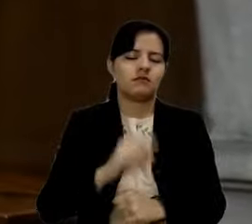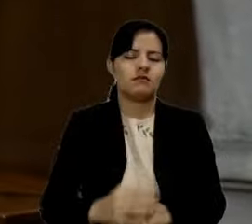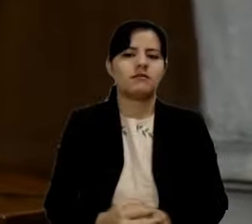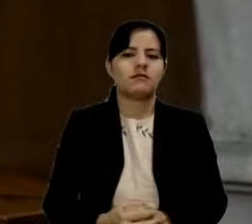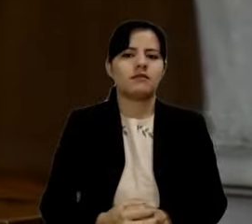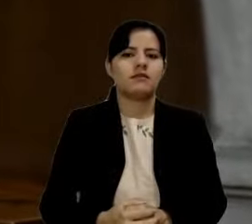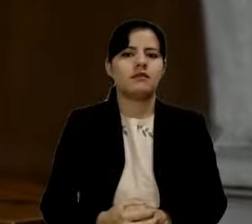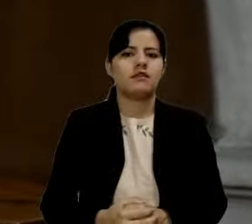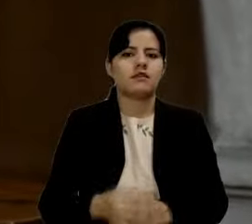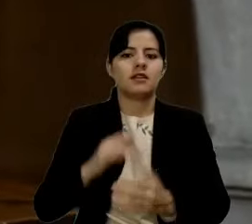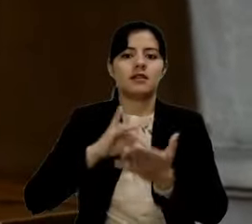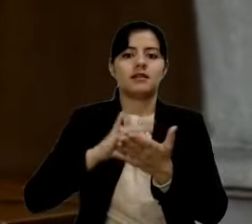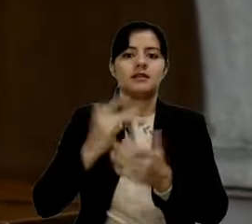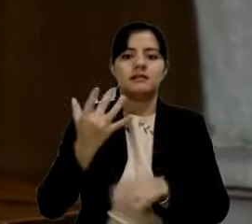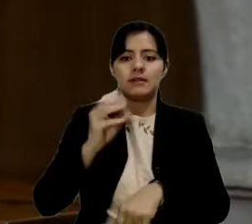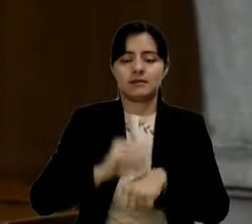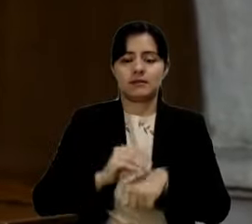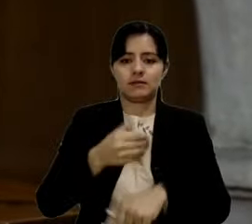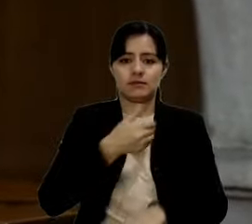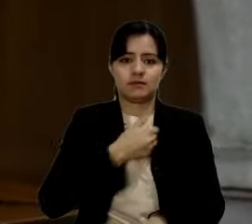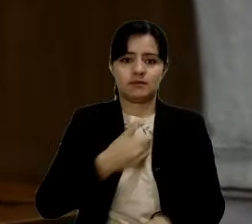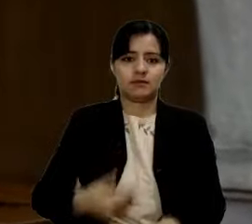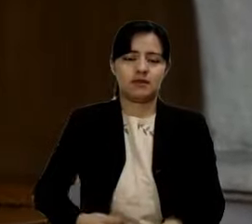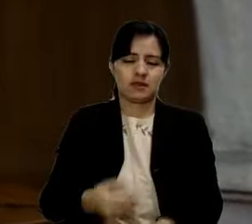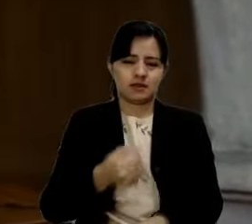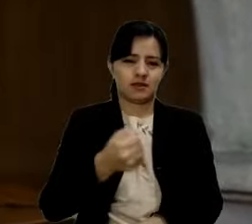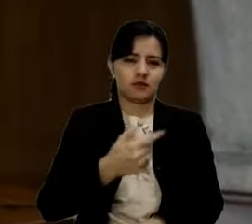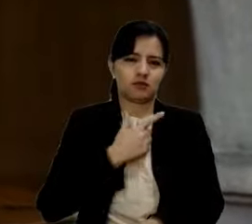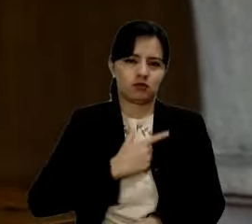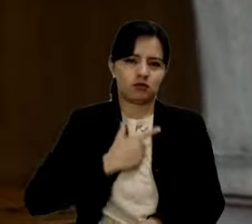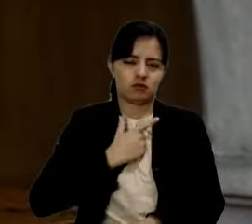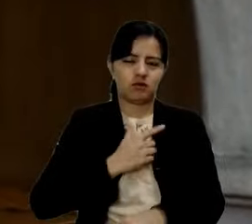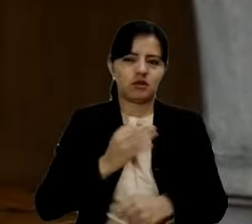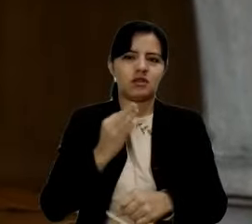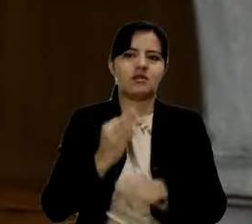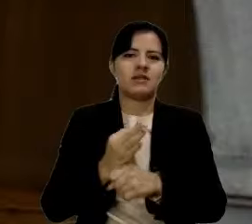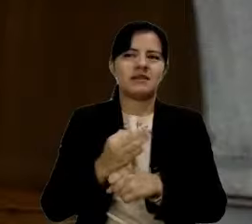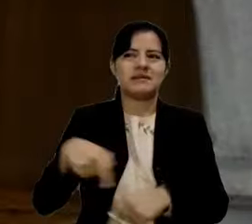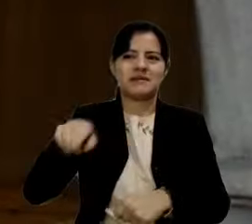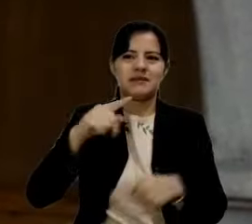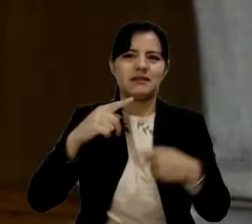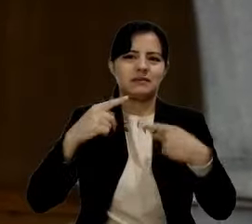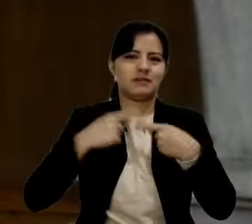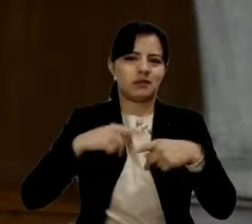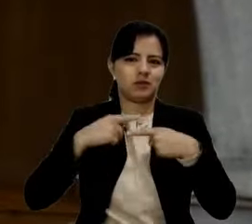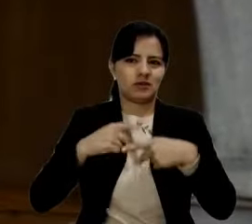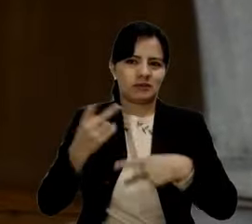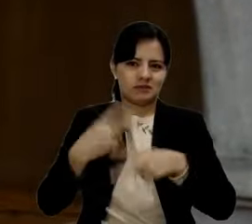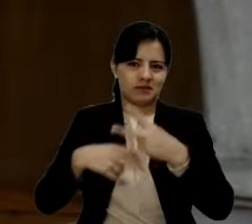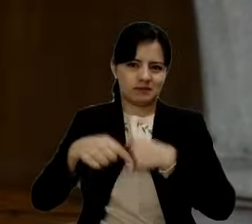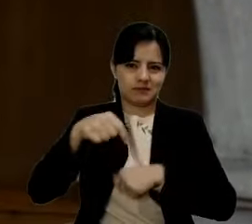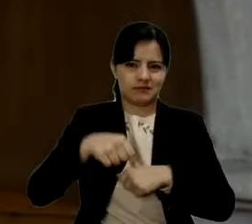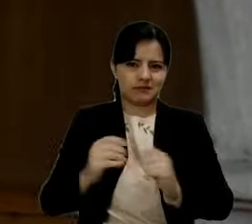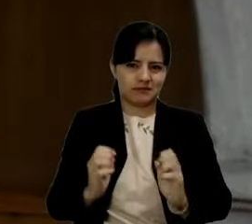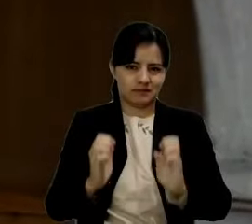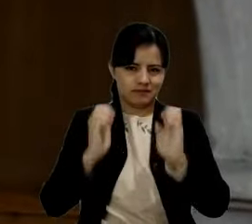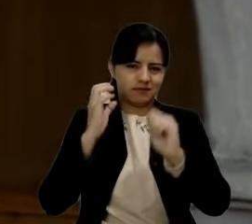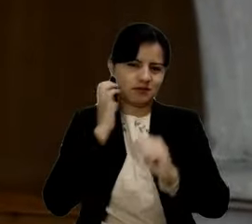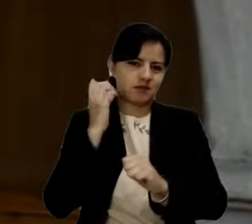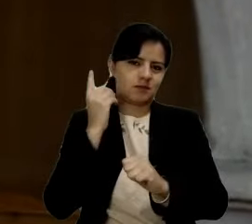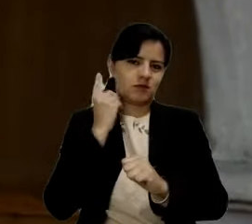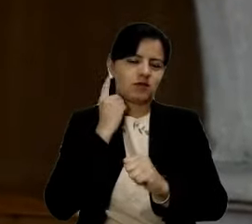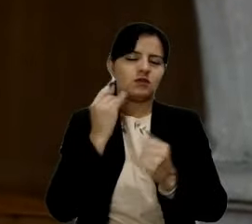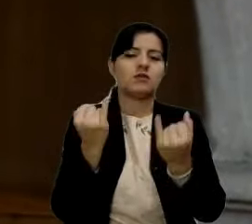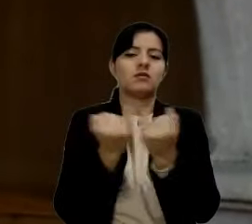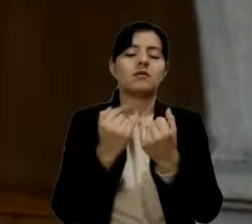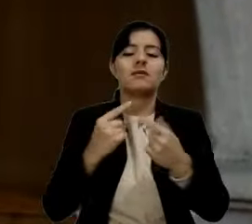Con la venia de la presidenta, saludo con gusto a quienes nos acompañan en el recinto legislativo y a quienes dan cuenta de nuestro desempeño a través